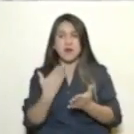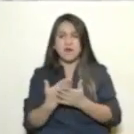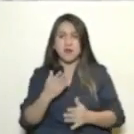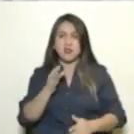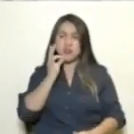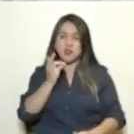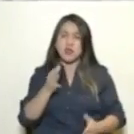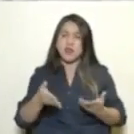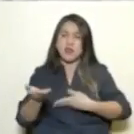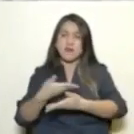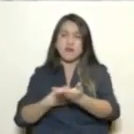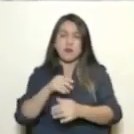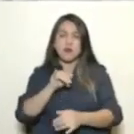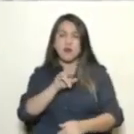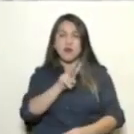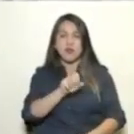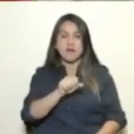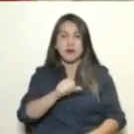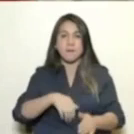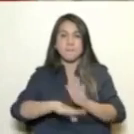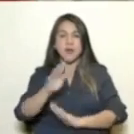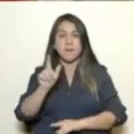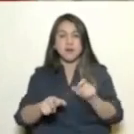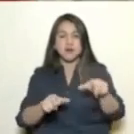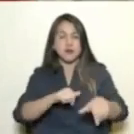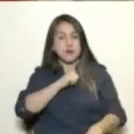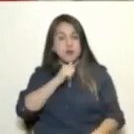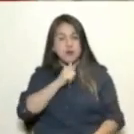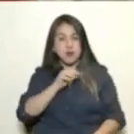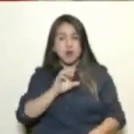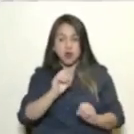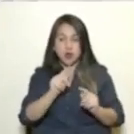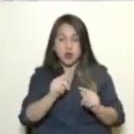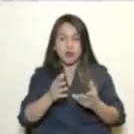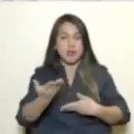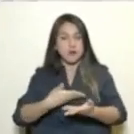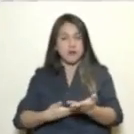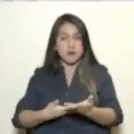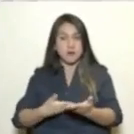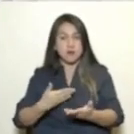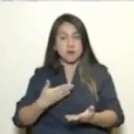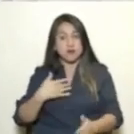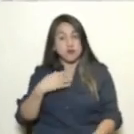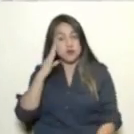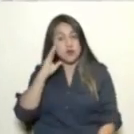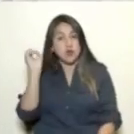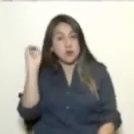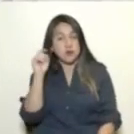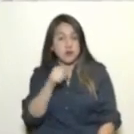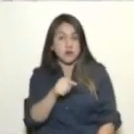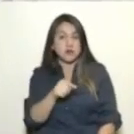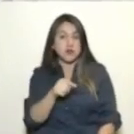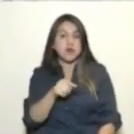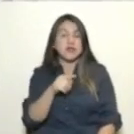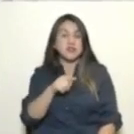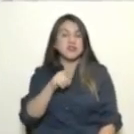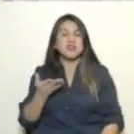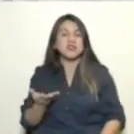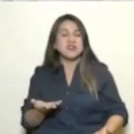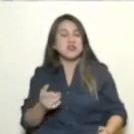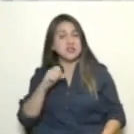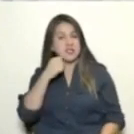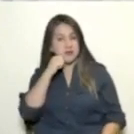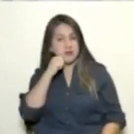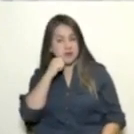decir devolvamos el IVA a los más pobres, porque me pareció que eso, ¿qué es lo que significaba?